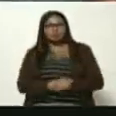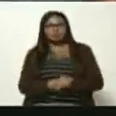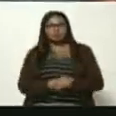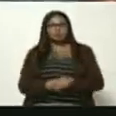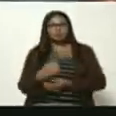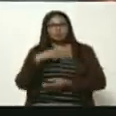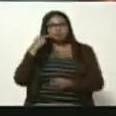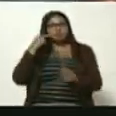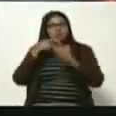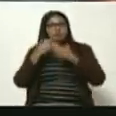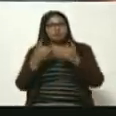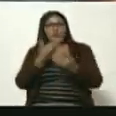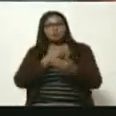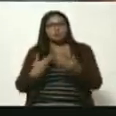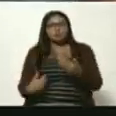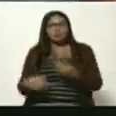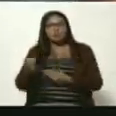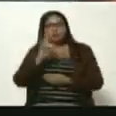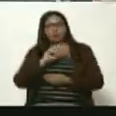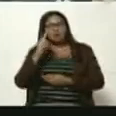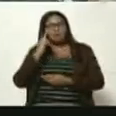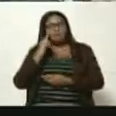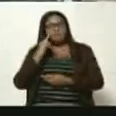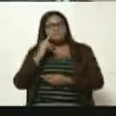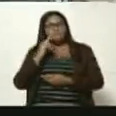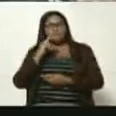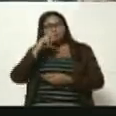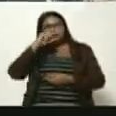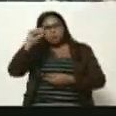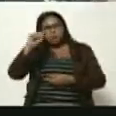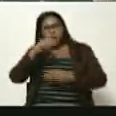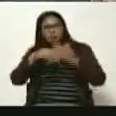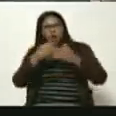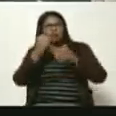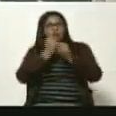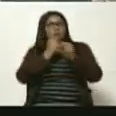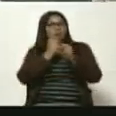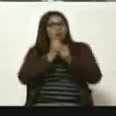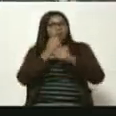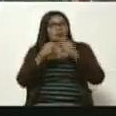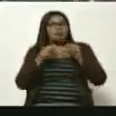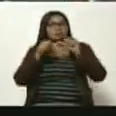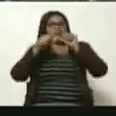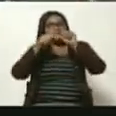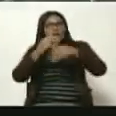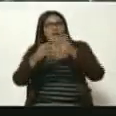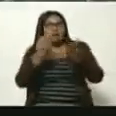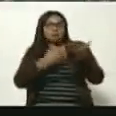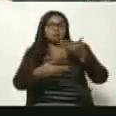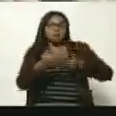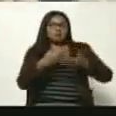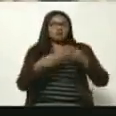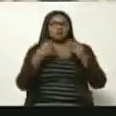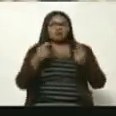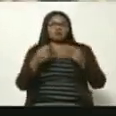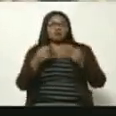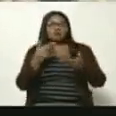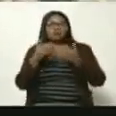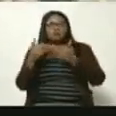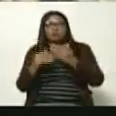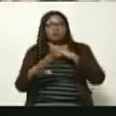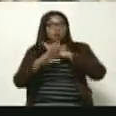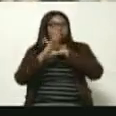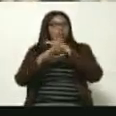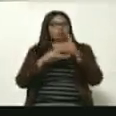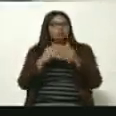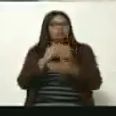este contexto, el presidente de la República, Nicolás Maduro, ha destacado que los trabajadores mantienen este servicio activo a pesar de las sanciones,